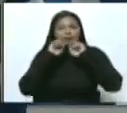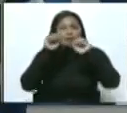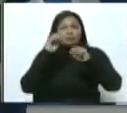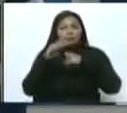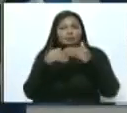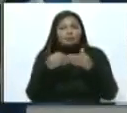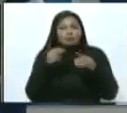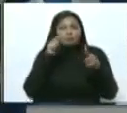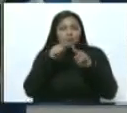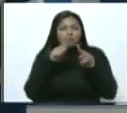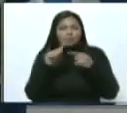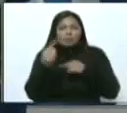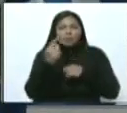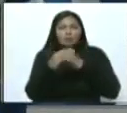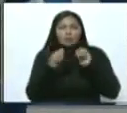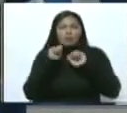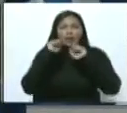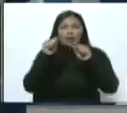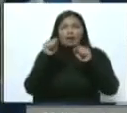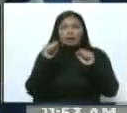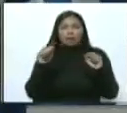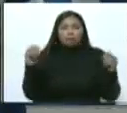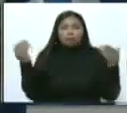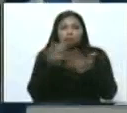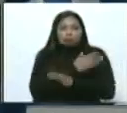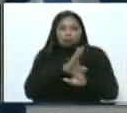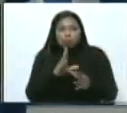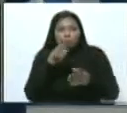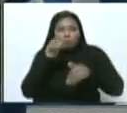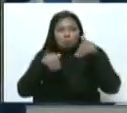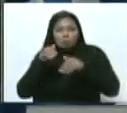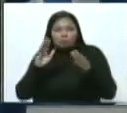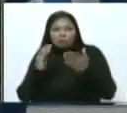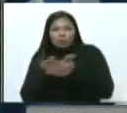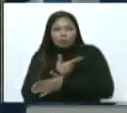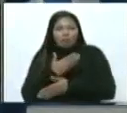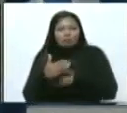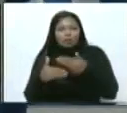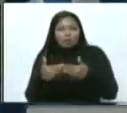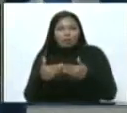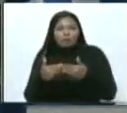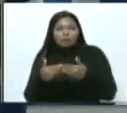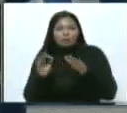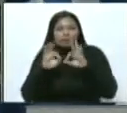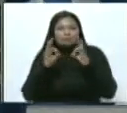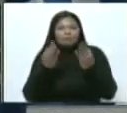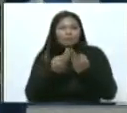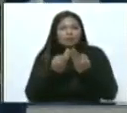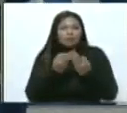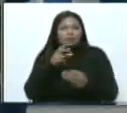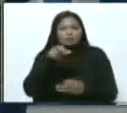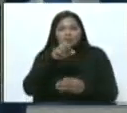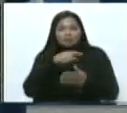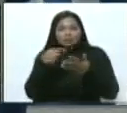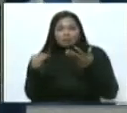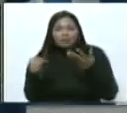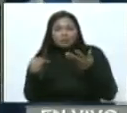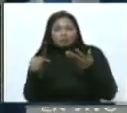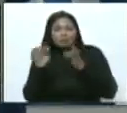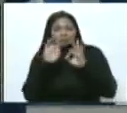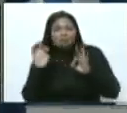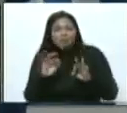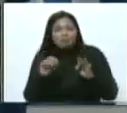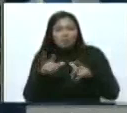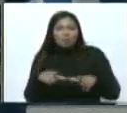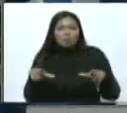va punteando y va de primero y gana, le tumban todos los votos a través de las familias Char, etcétera, en